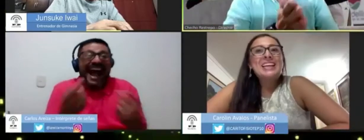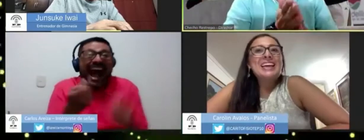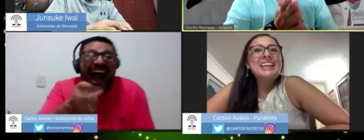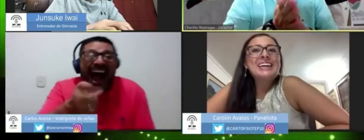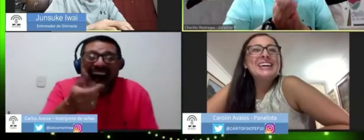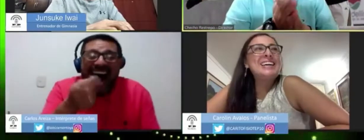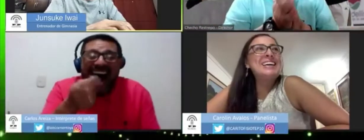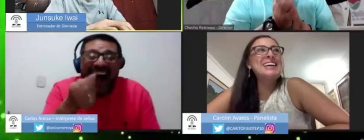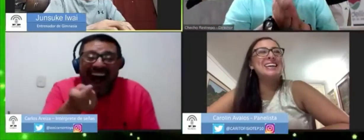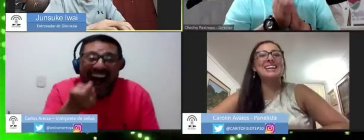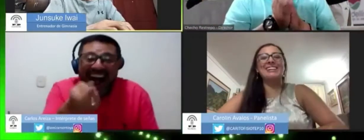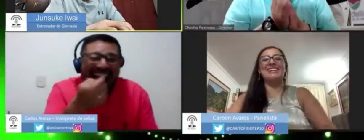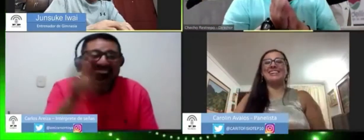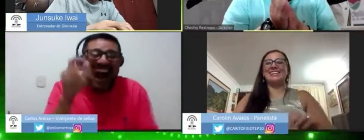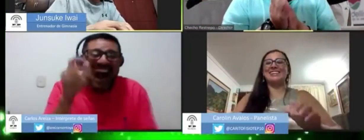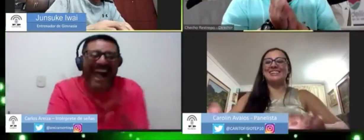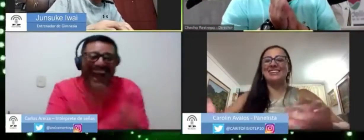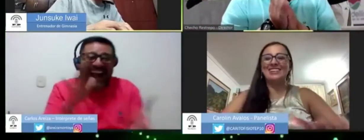listos.